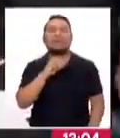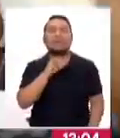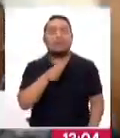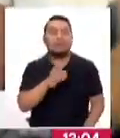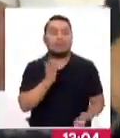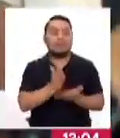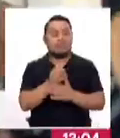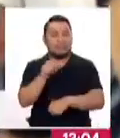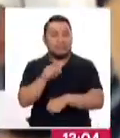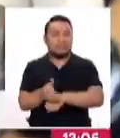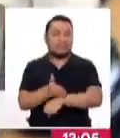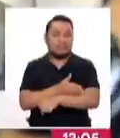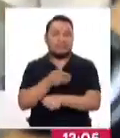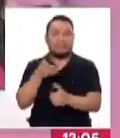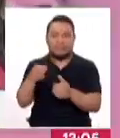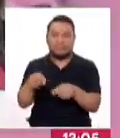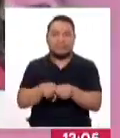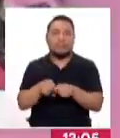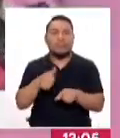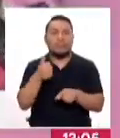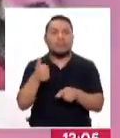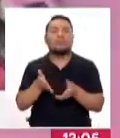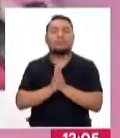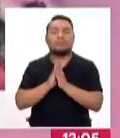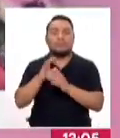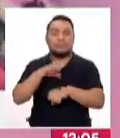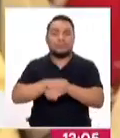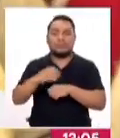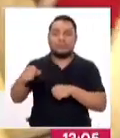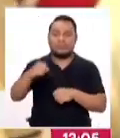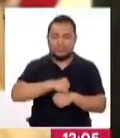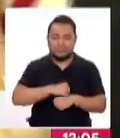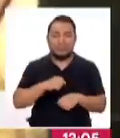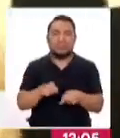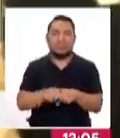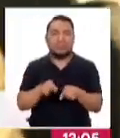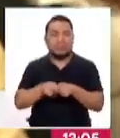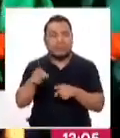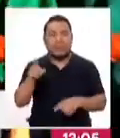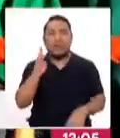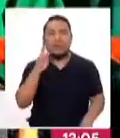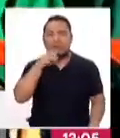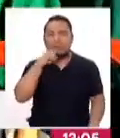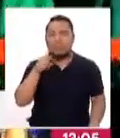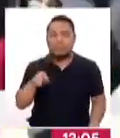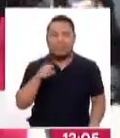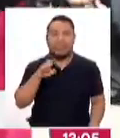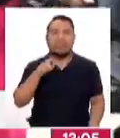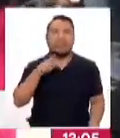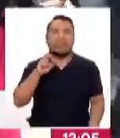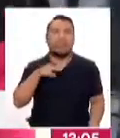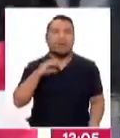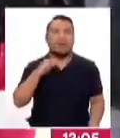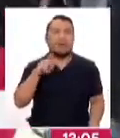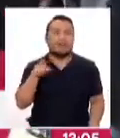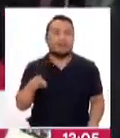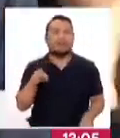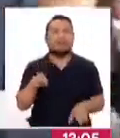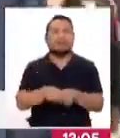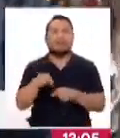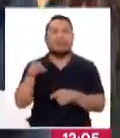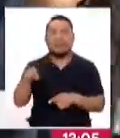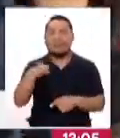orden de prisión preventiva y otro pedido de extradición que también alcanza a la esposa de Toledo elian Kart de nacionalidad